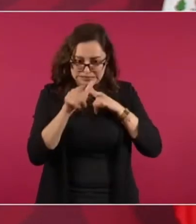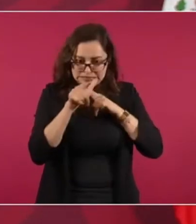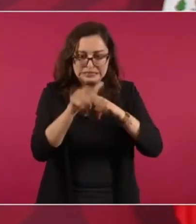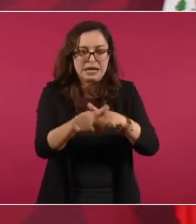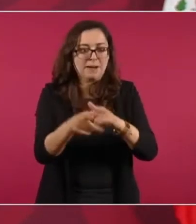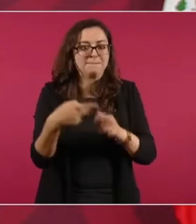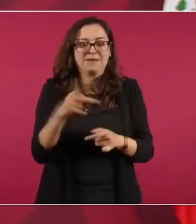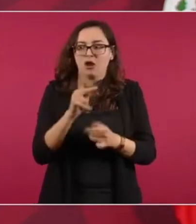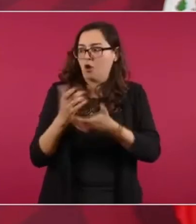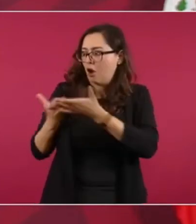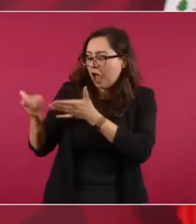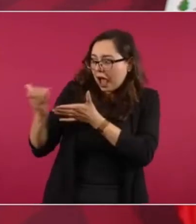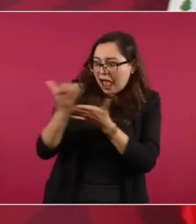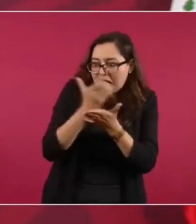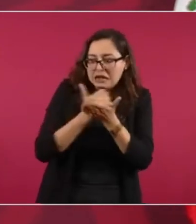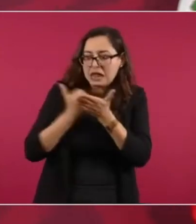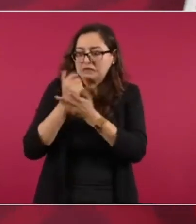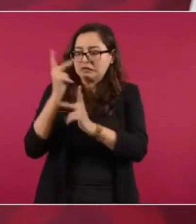Pero no solo eso,